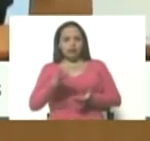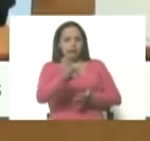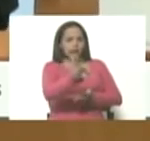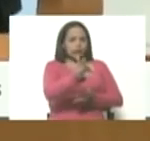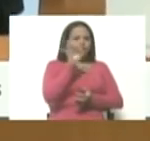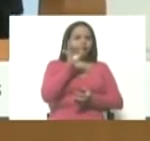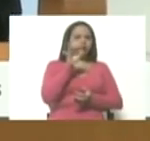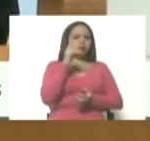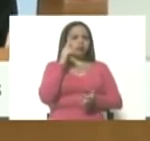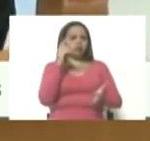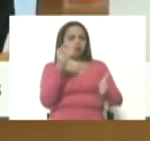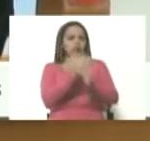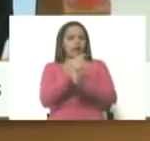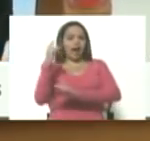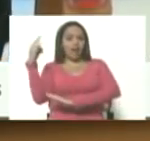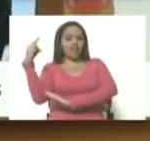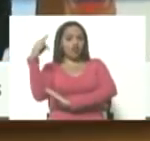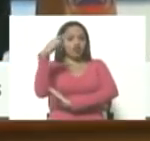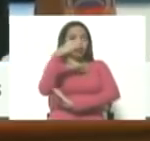detectamos aviones